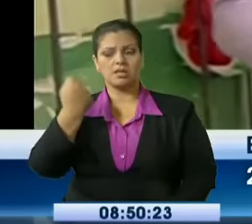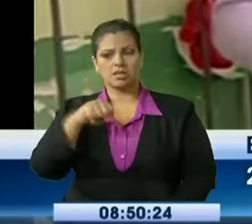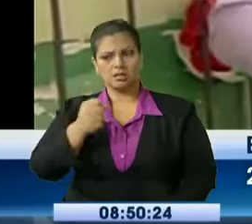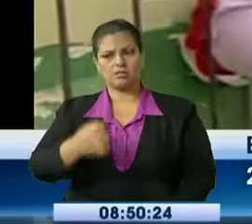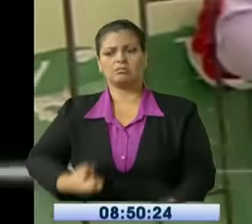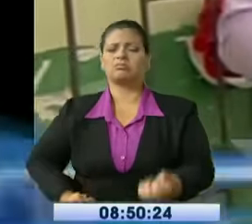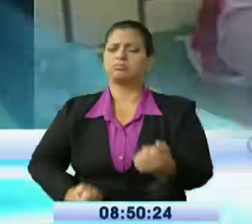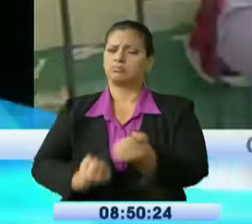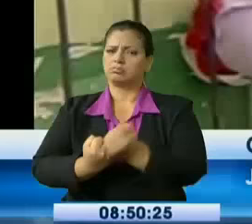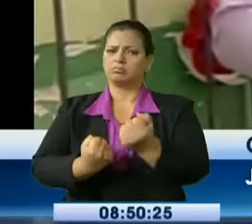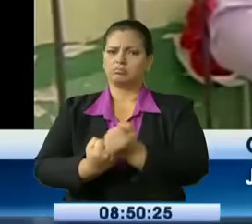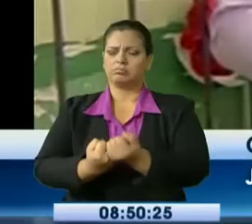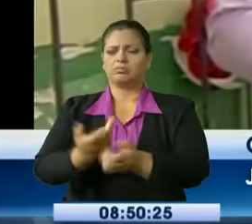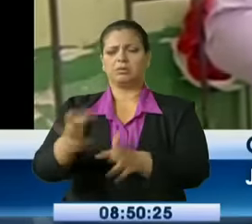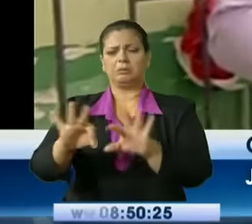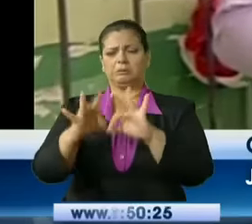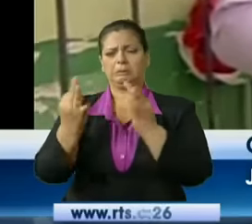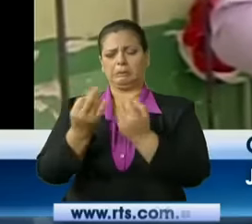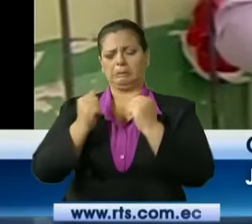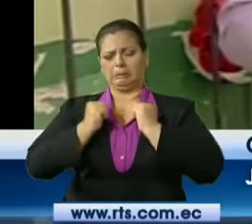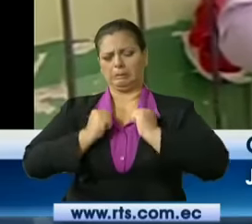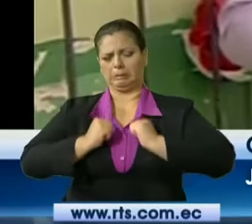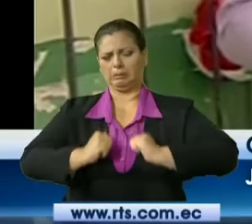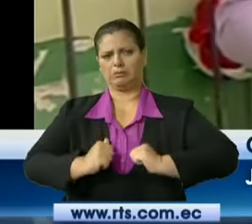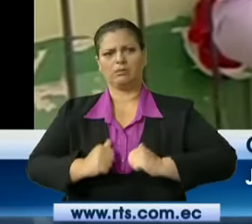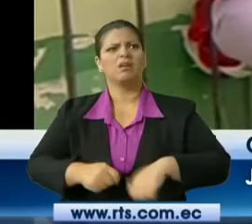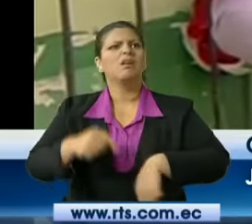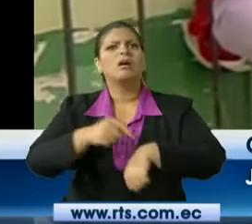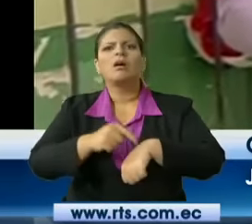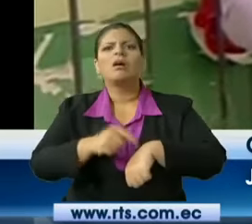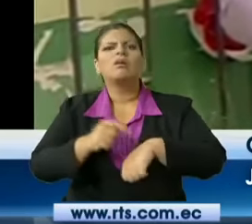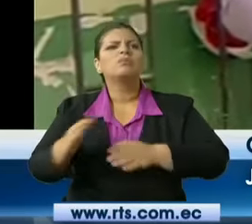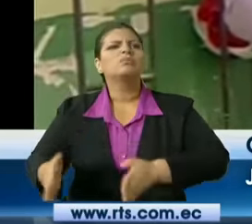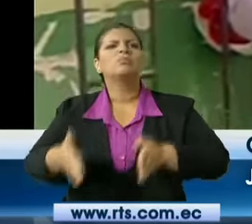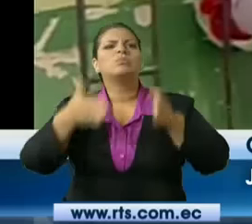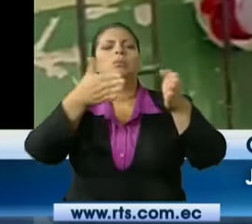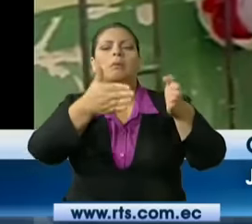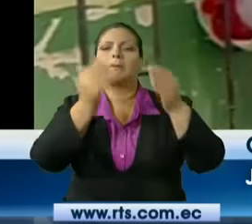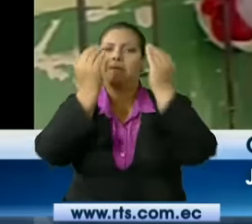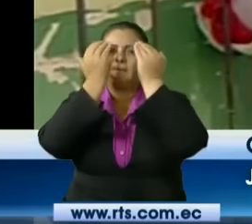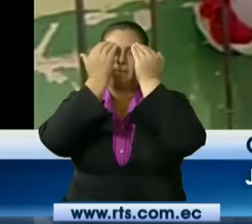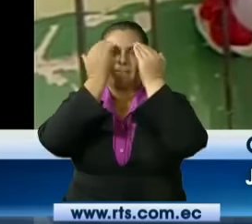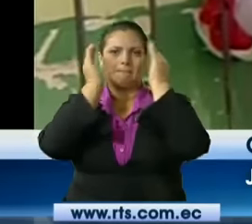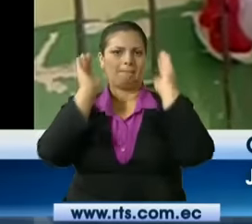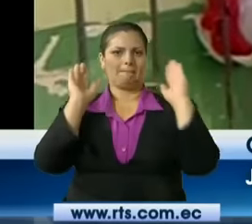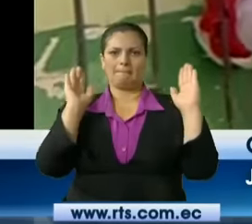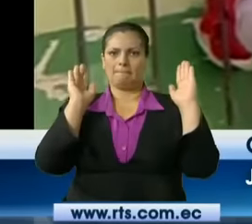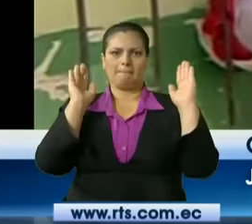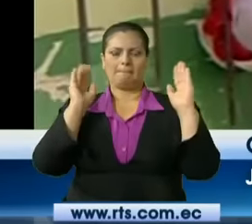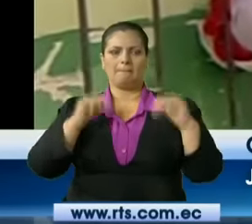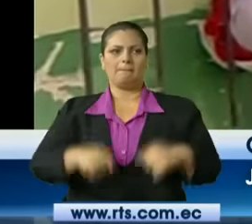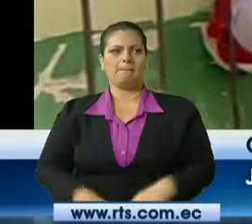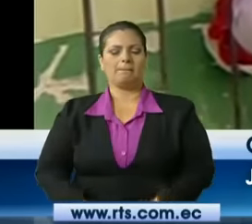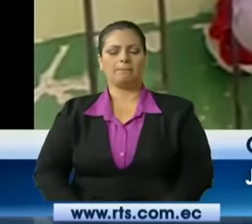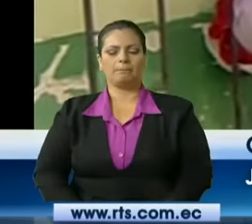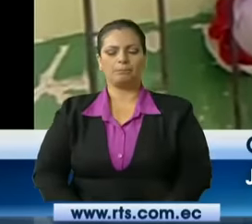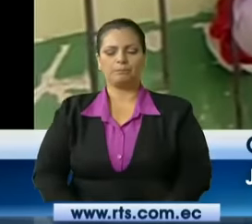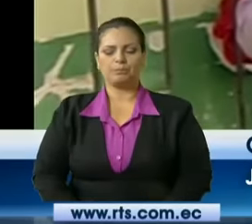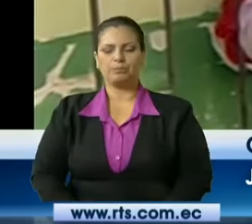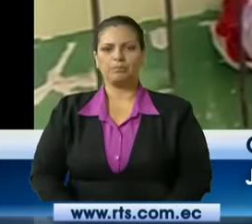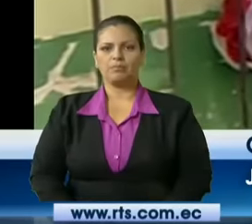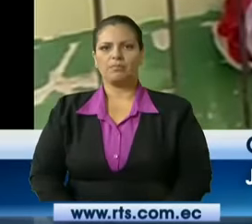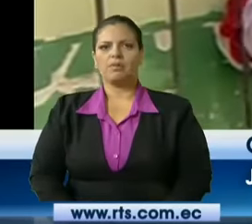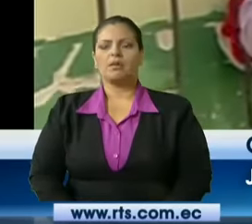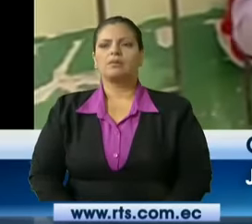no tenemos la hora del sepelio ni el lugar. Esos datos todavía se están afinando por si acaso. Para las personas que me